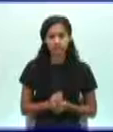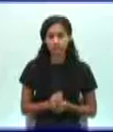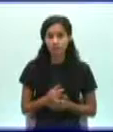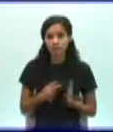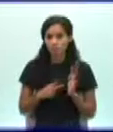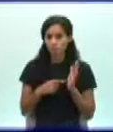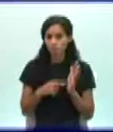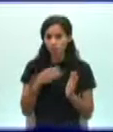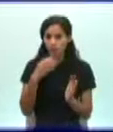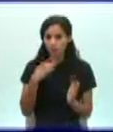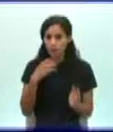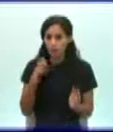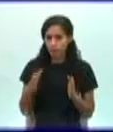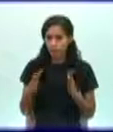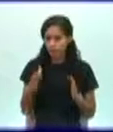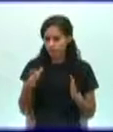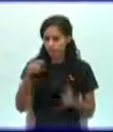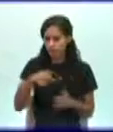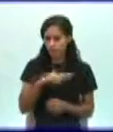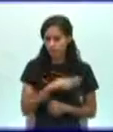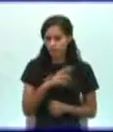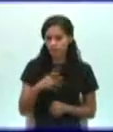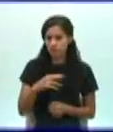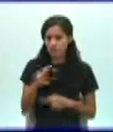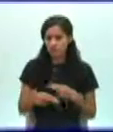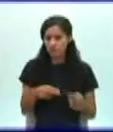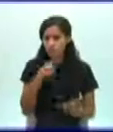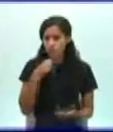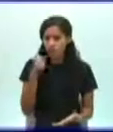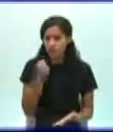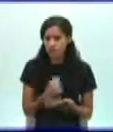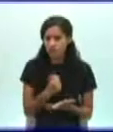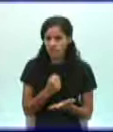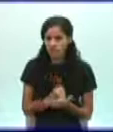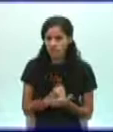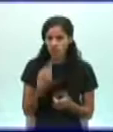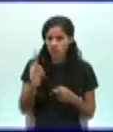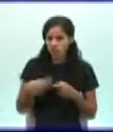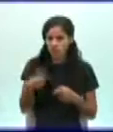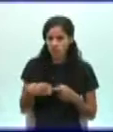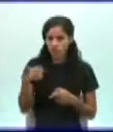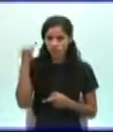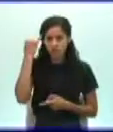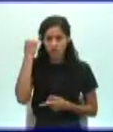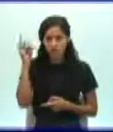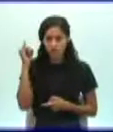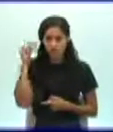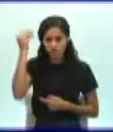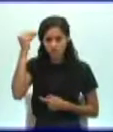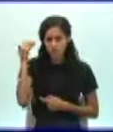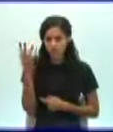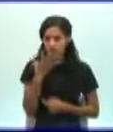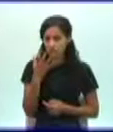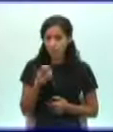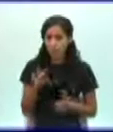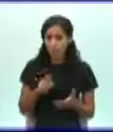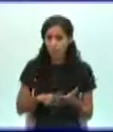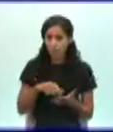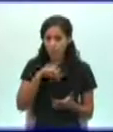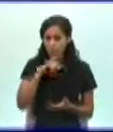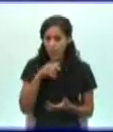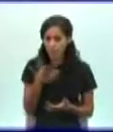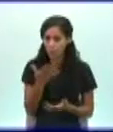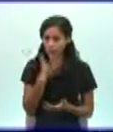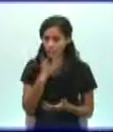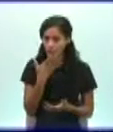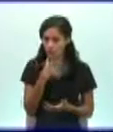Demuestra cómo en el periodo actual de la revolución se reafirma la articulación de la ideología marxista-leninista y el pensamiento de los padres